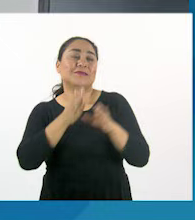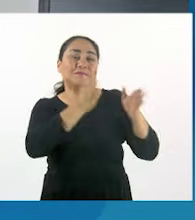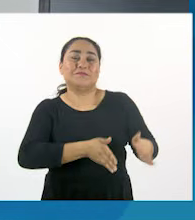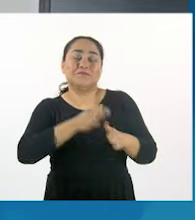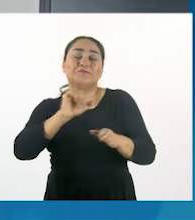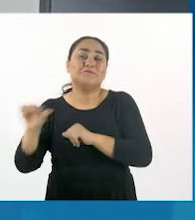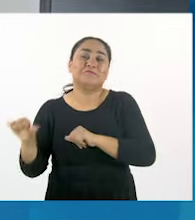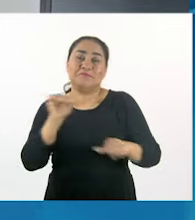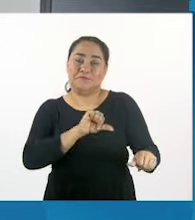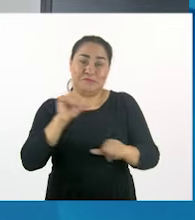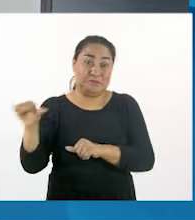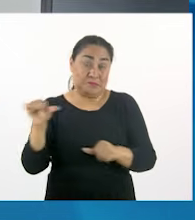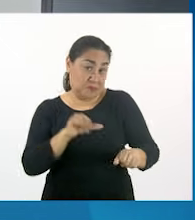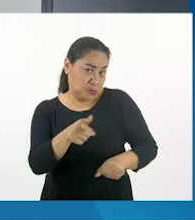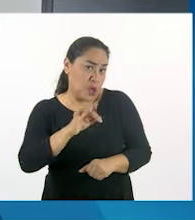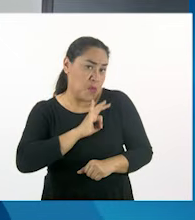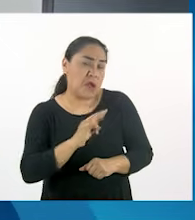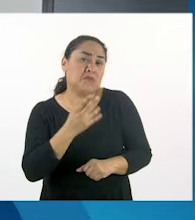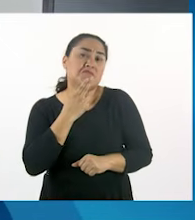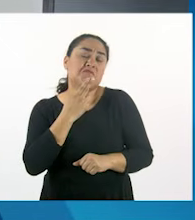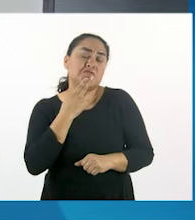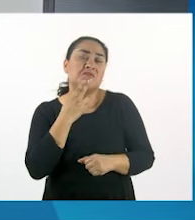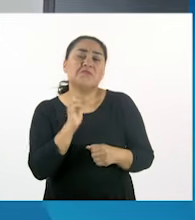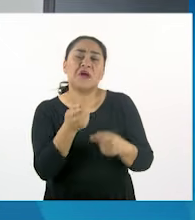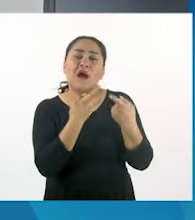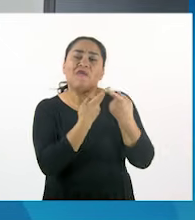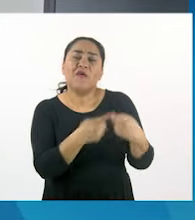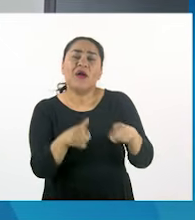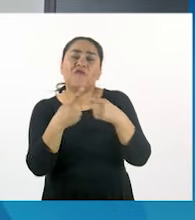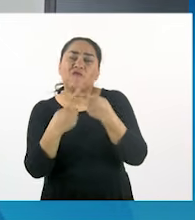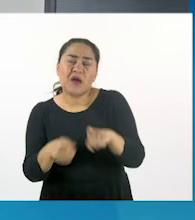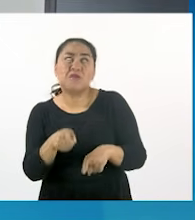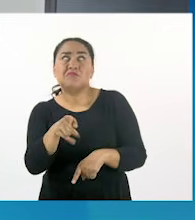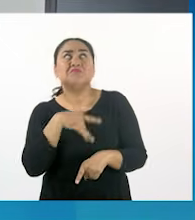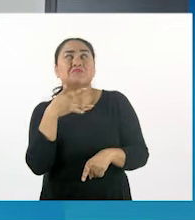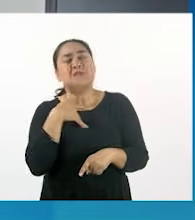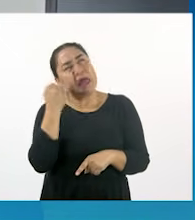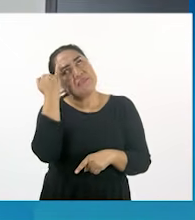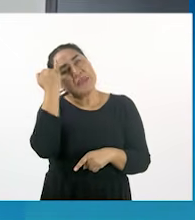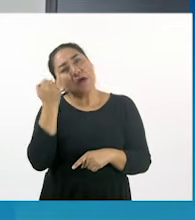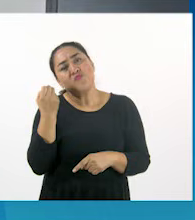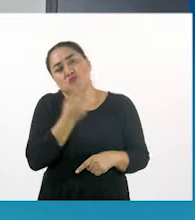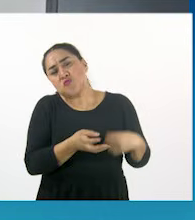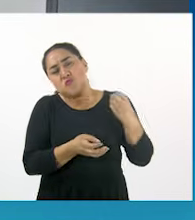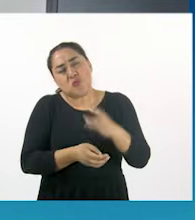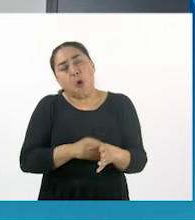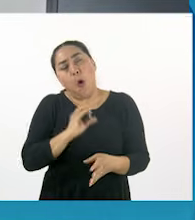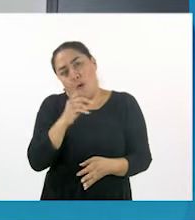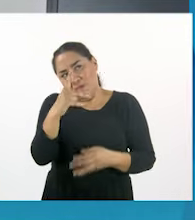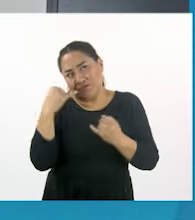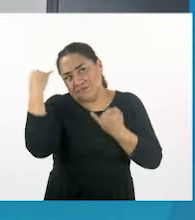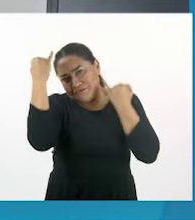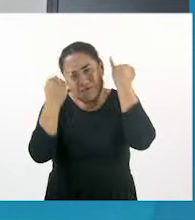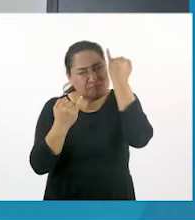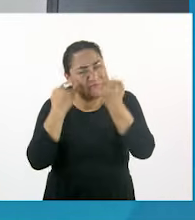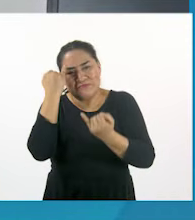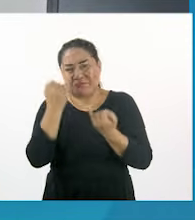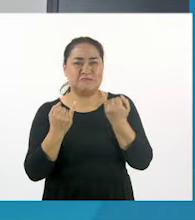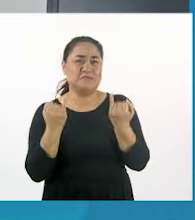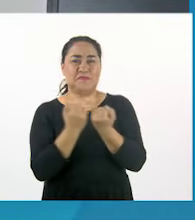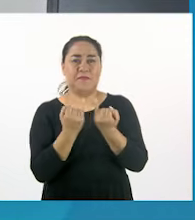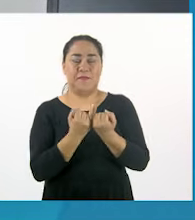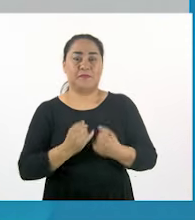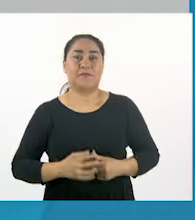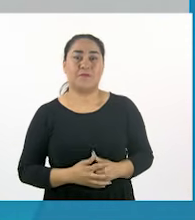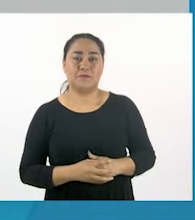alternarlos. Eso podrían hacer las variantes ustedes con sus ideas que tengan y con la creatividad que ustedes puedan incluir en